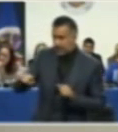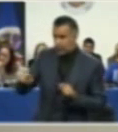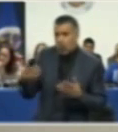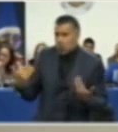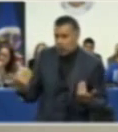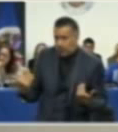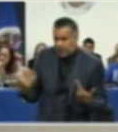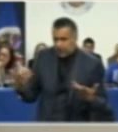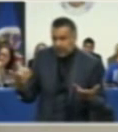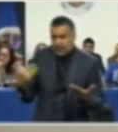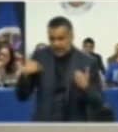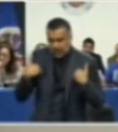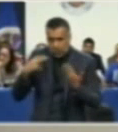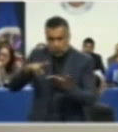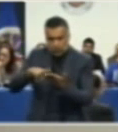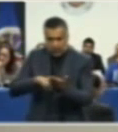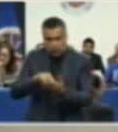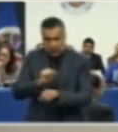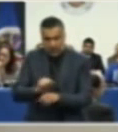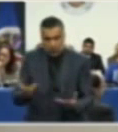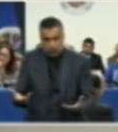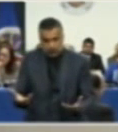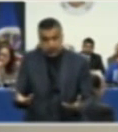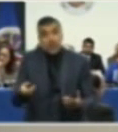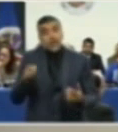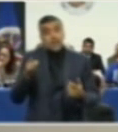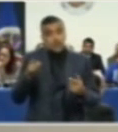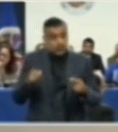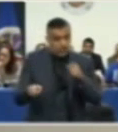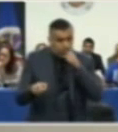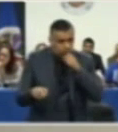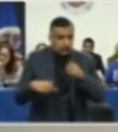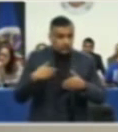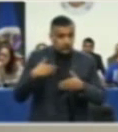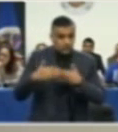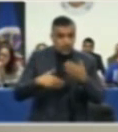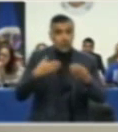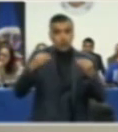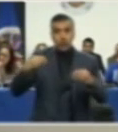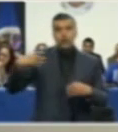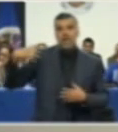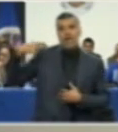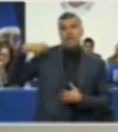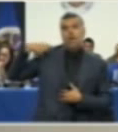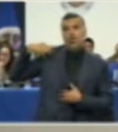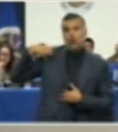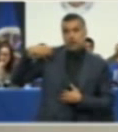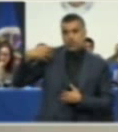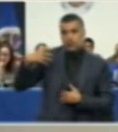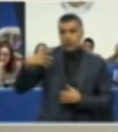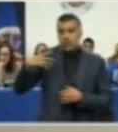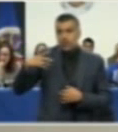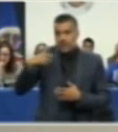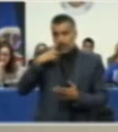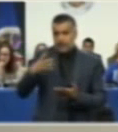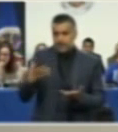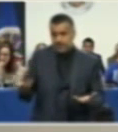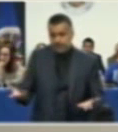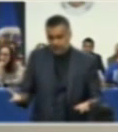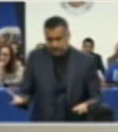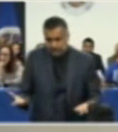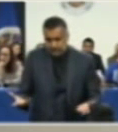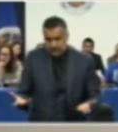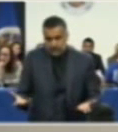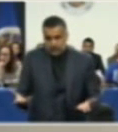no pueden celebrar un contrato de trabajo, y eso está generando también que muchos empleadores sean reacios